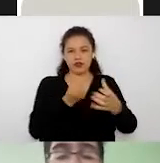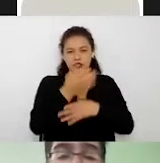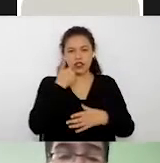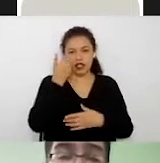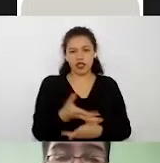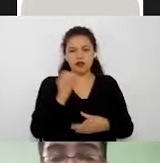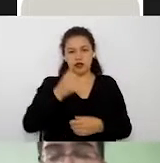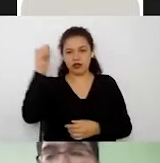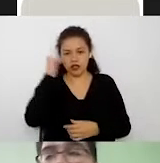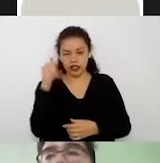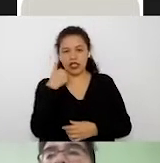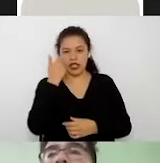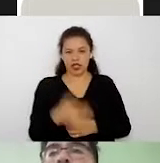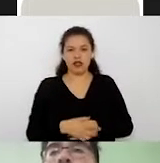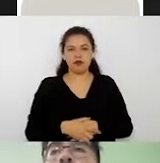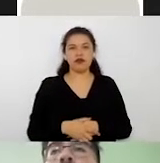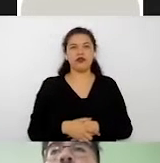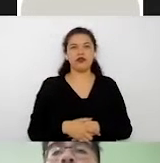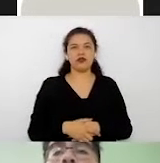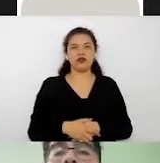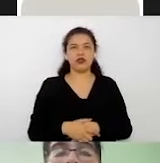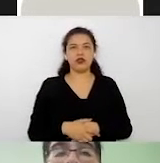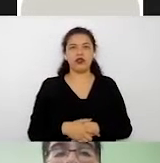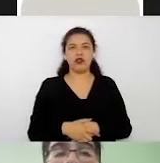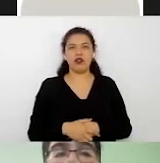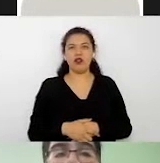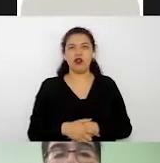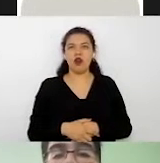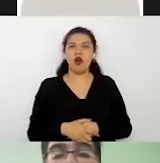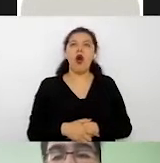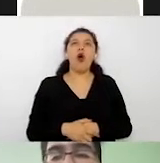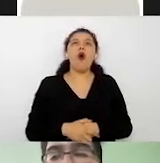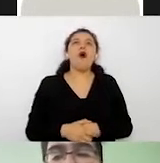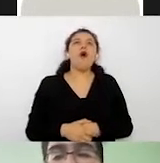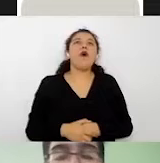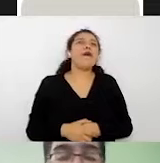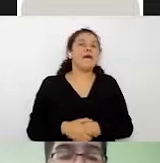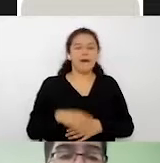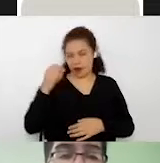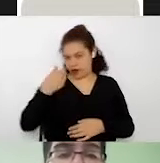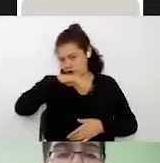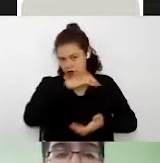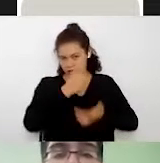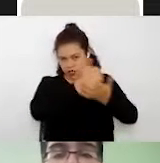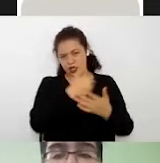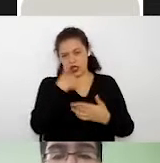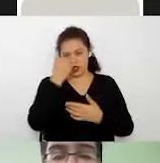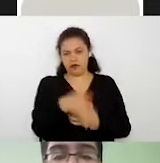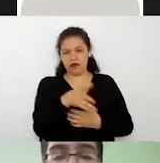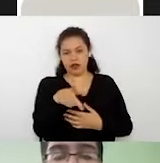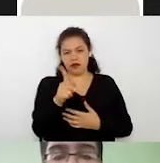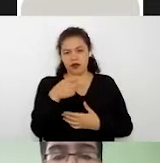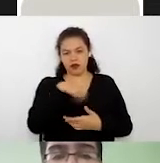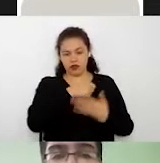una llamada telefónica o vamos a querer, no sé, ayudar, pero en lugar de ayudar estamos